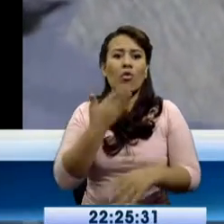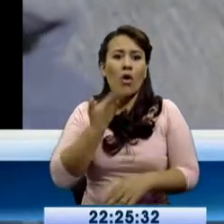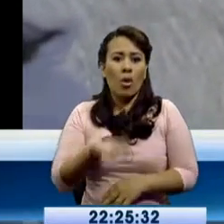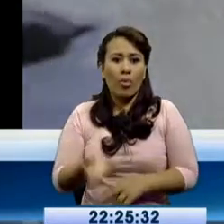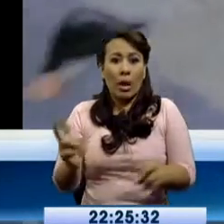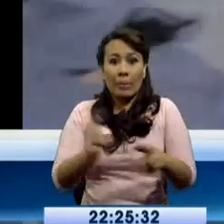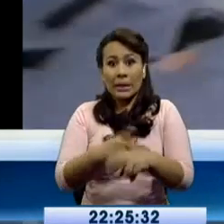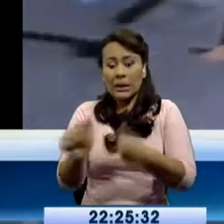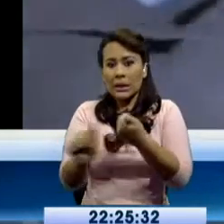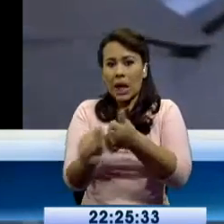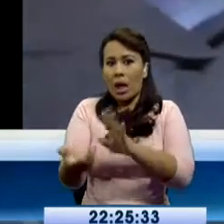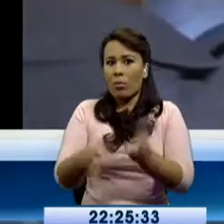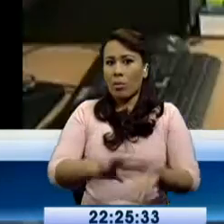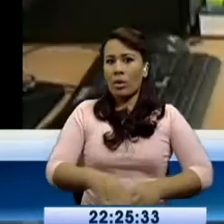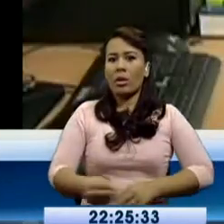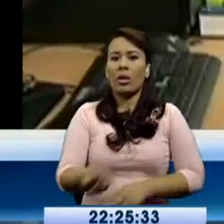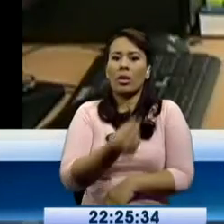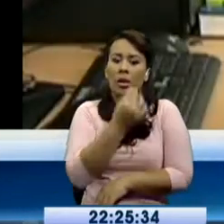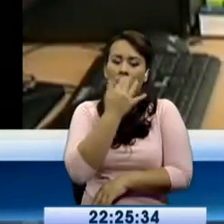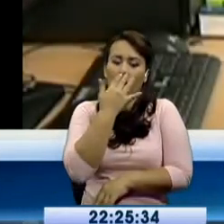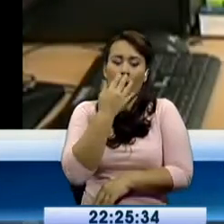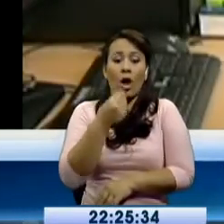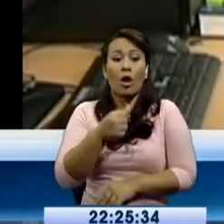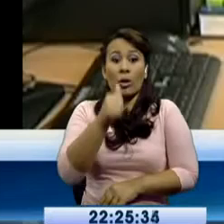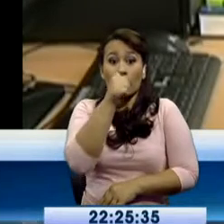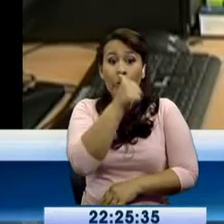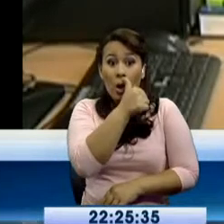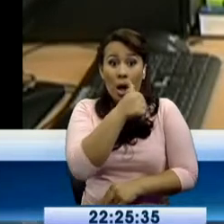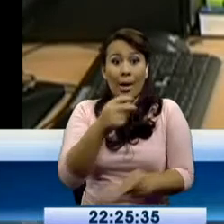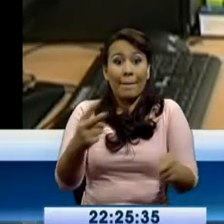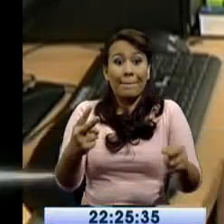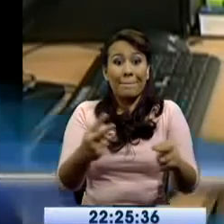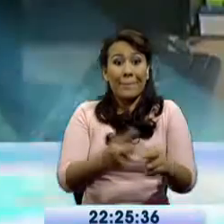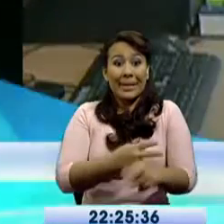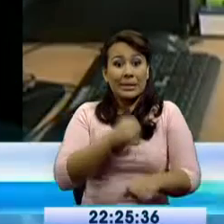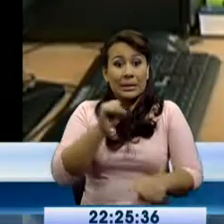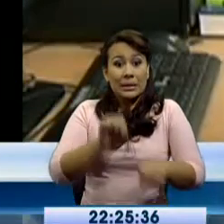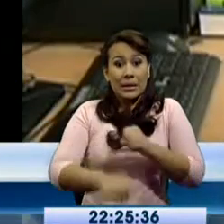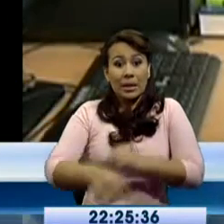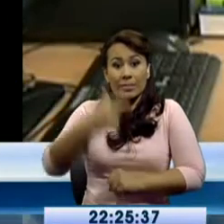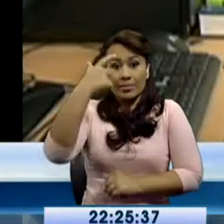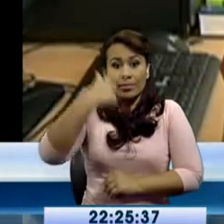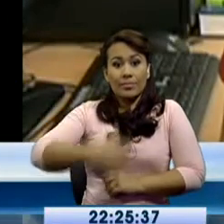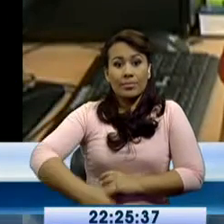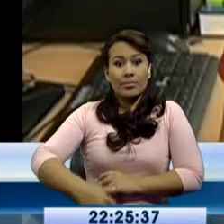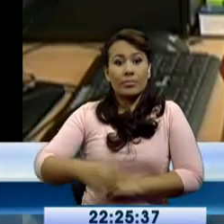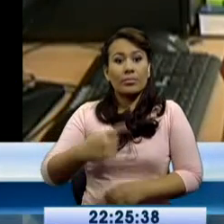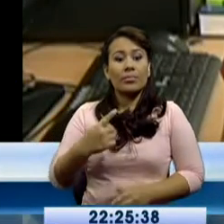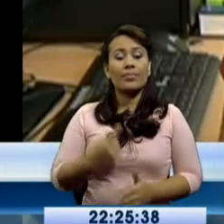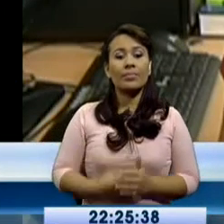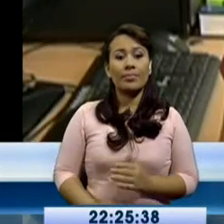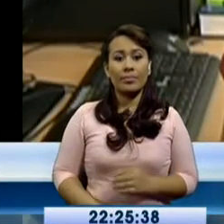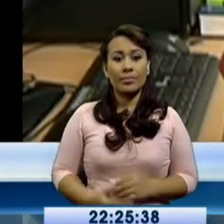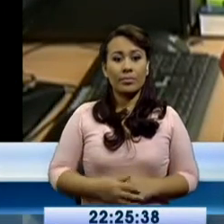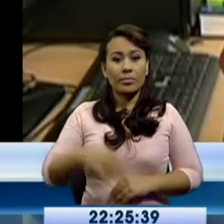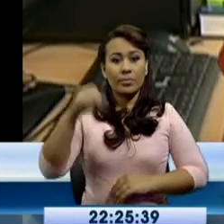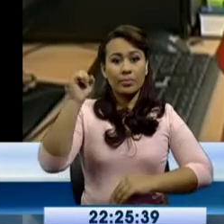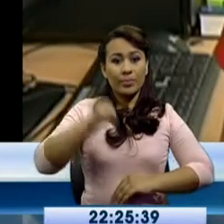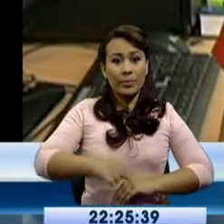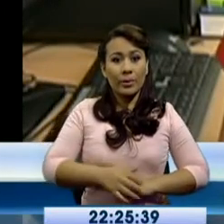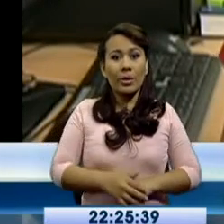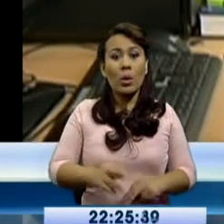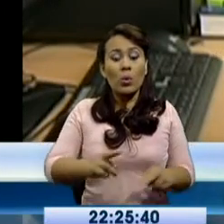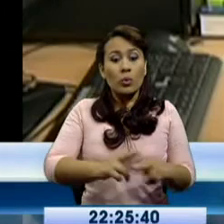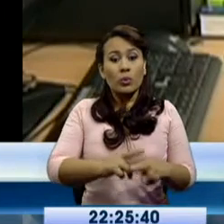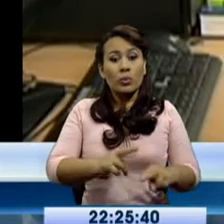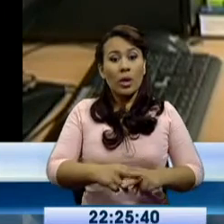riesgo de muerte en los pacientes. Es una droga altamente tóxica que inclusive puede